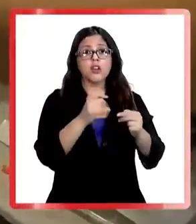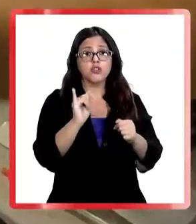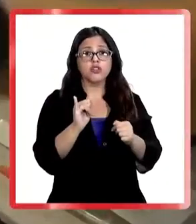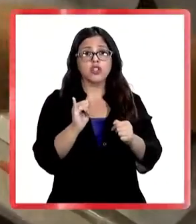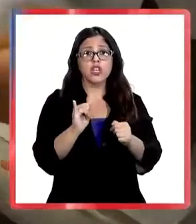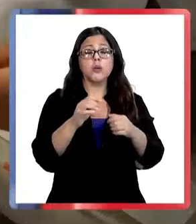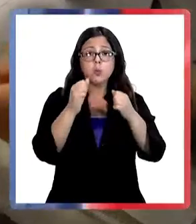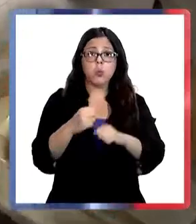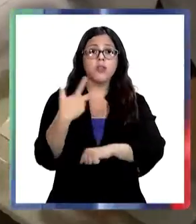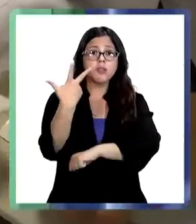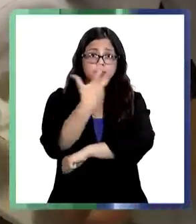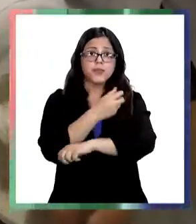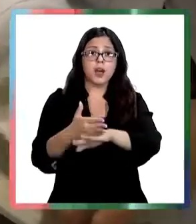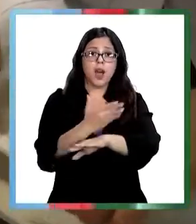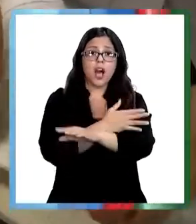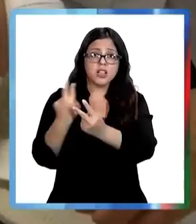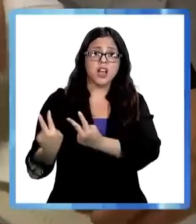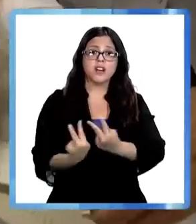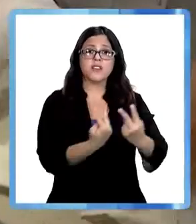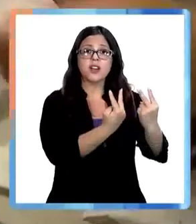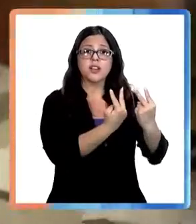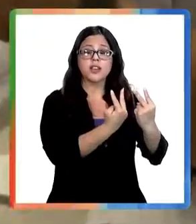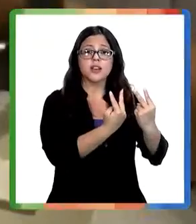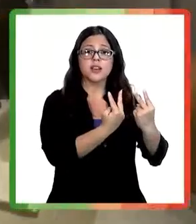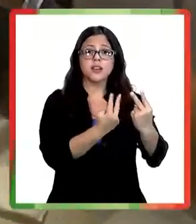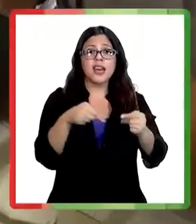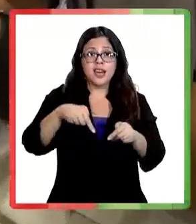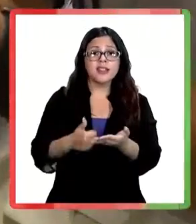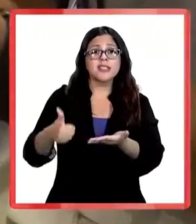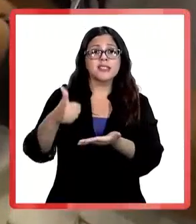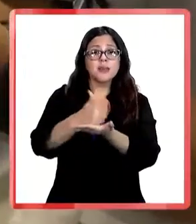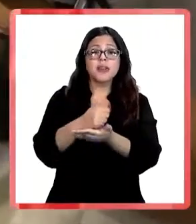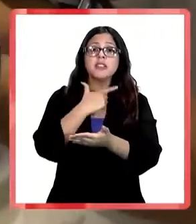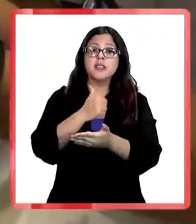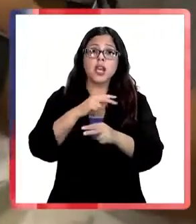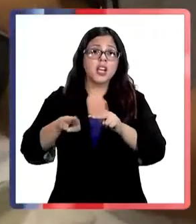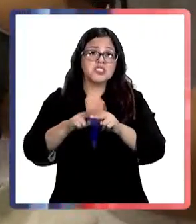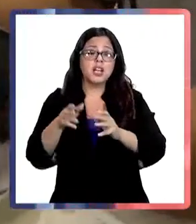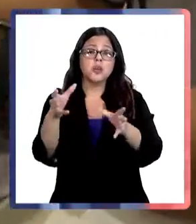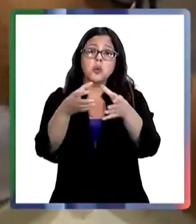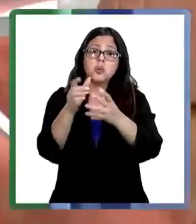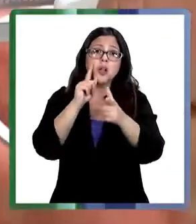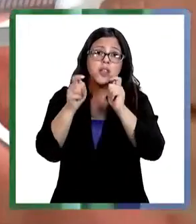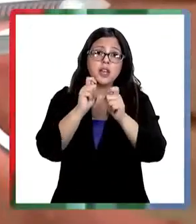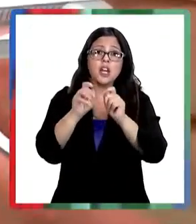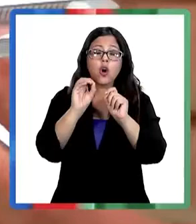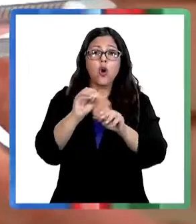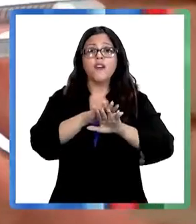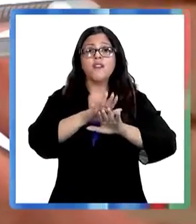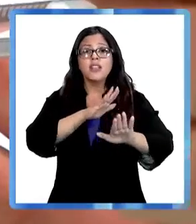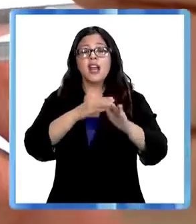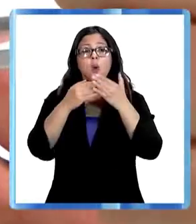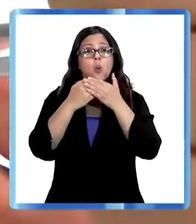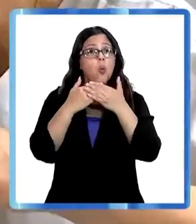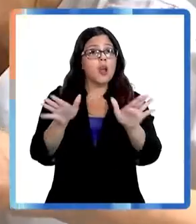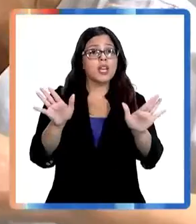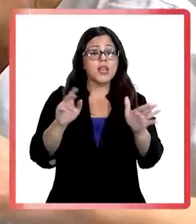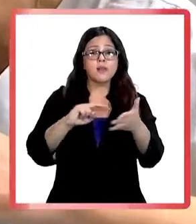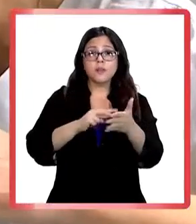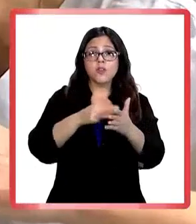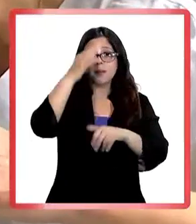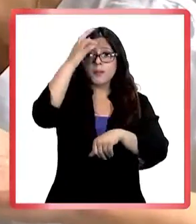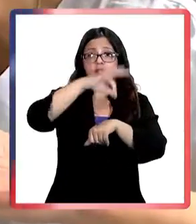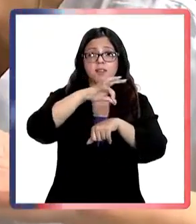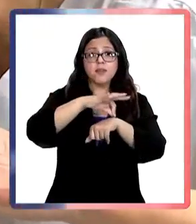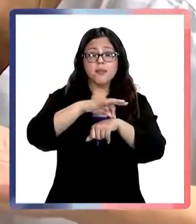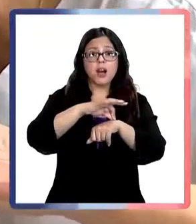otra dosis de influenza antes del viaje ahora en este semestre. Así que si quisiera hacerlo o es de riesgo o quiere evitar cualquier complicación